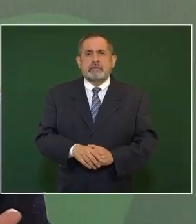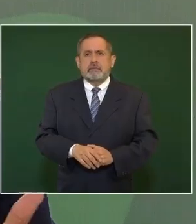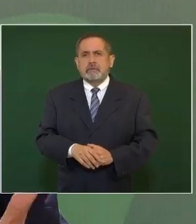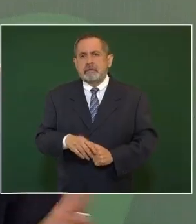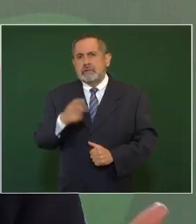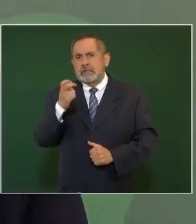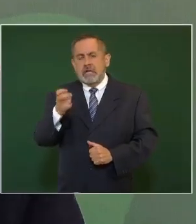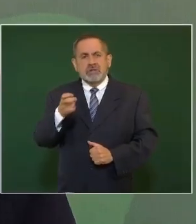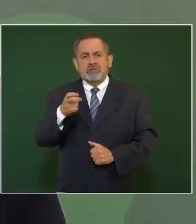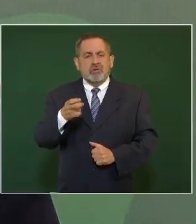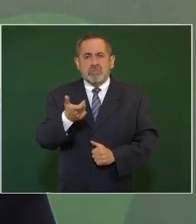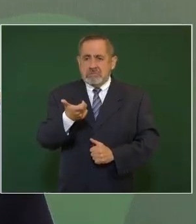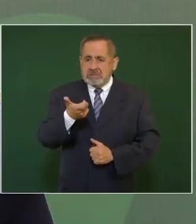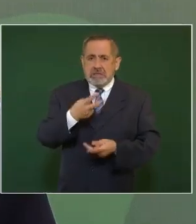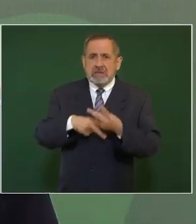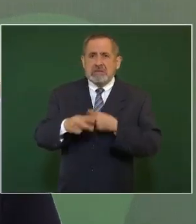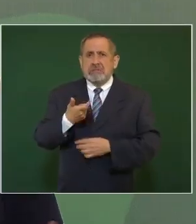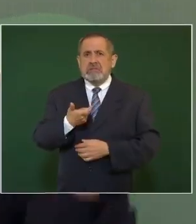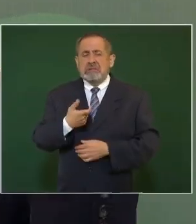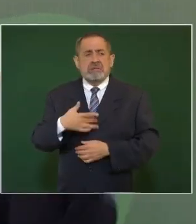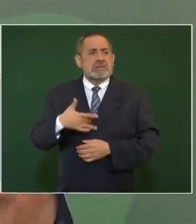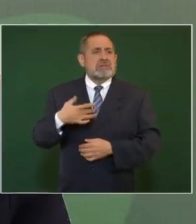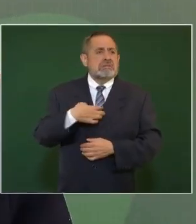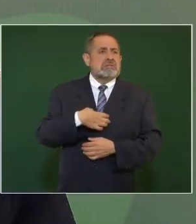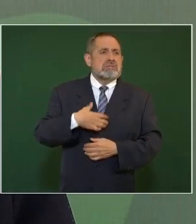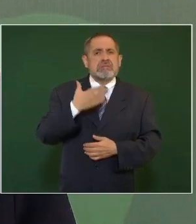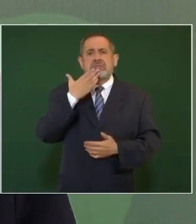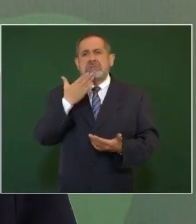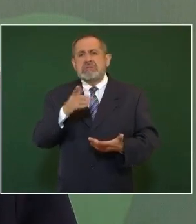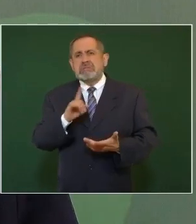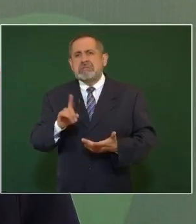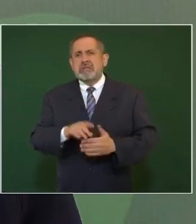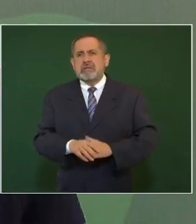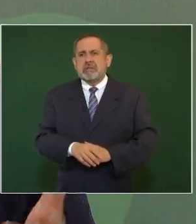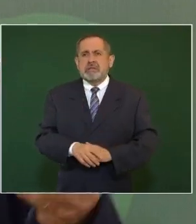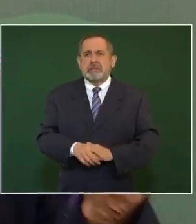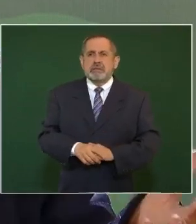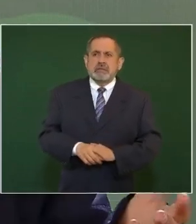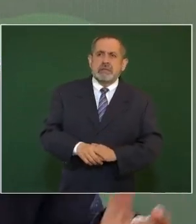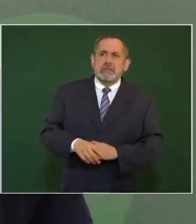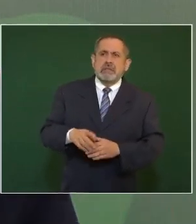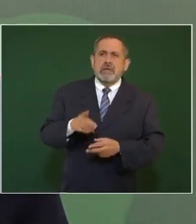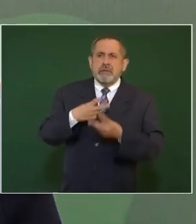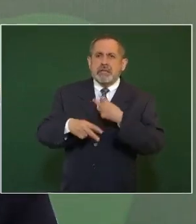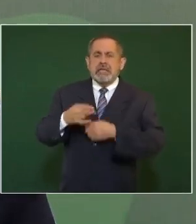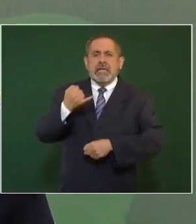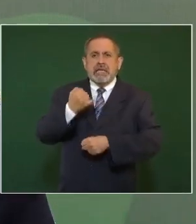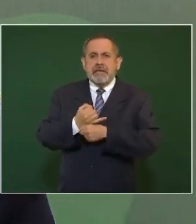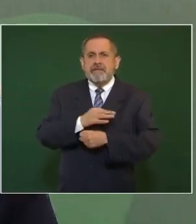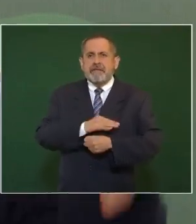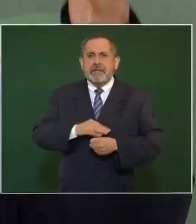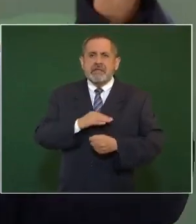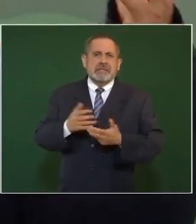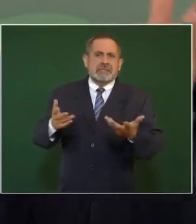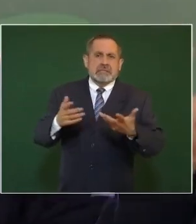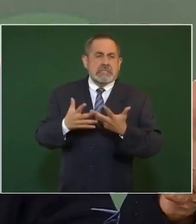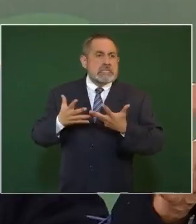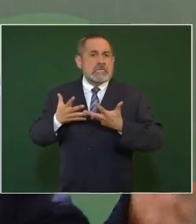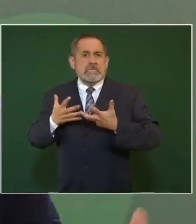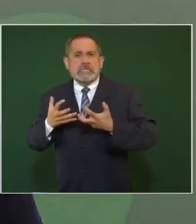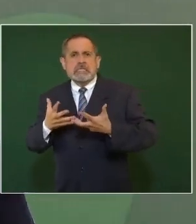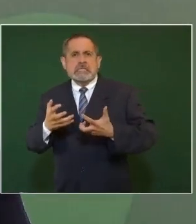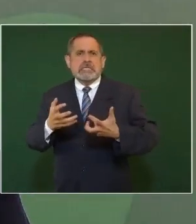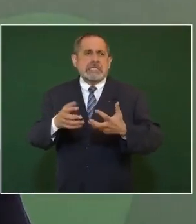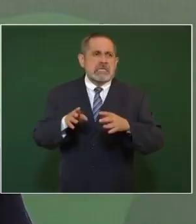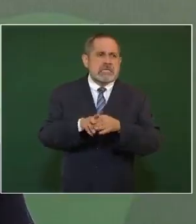causa de insatisfacción, puede causar infelicidad, la ambición al